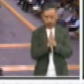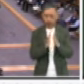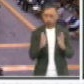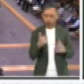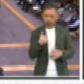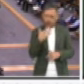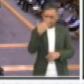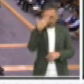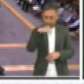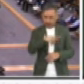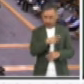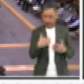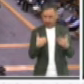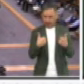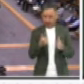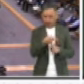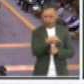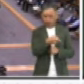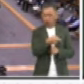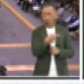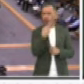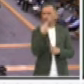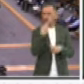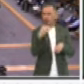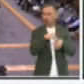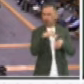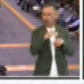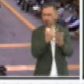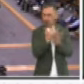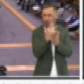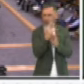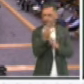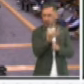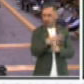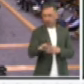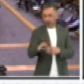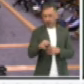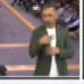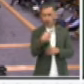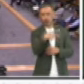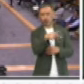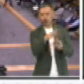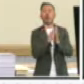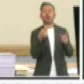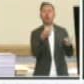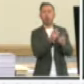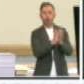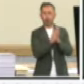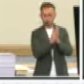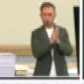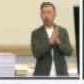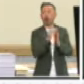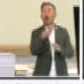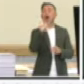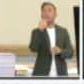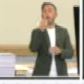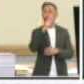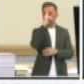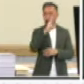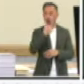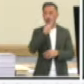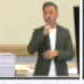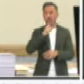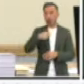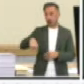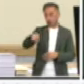y empezó desde el mismo viernes a fungir como secretario ejecutivo por eso lo vimos en la mesa del